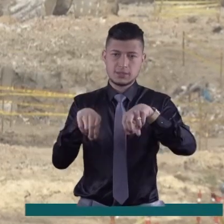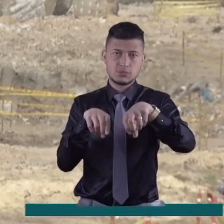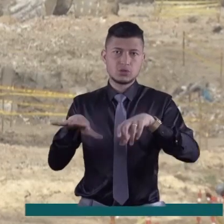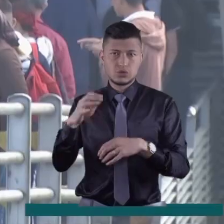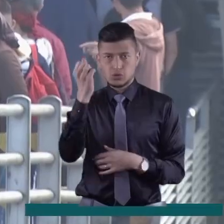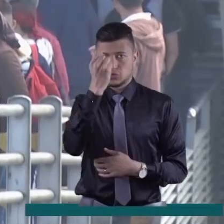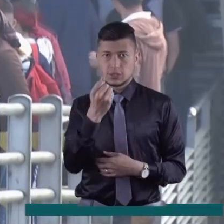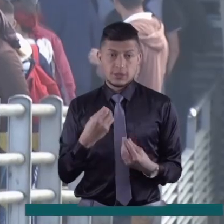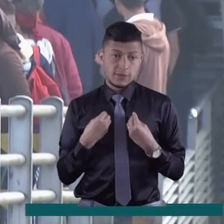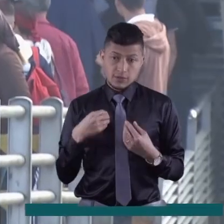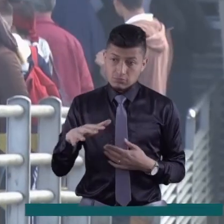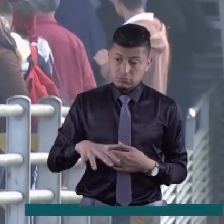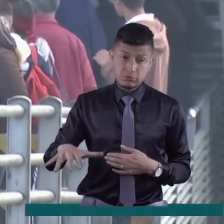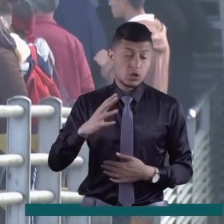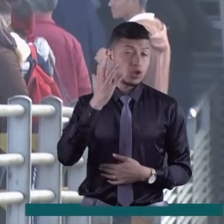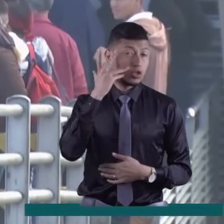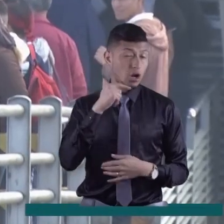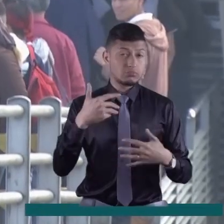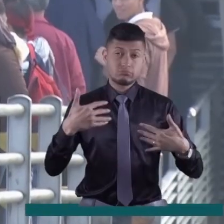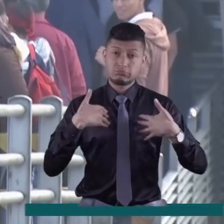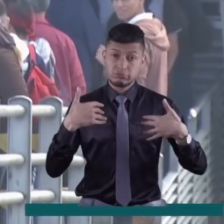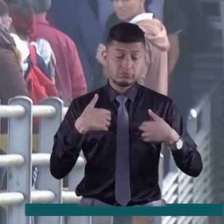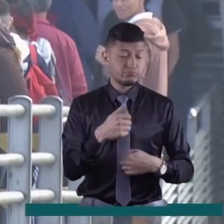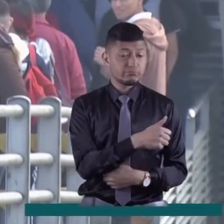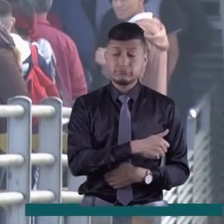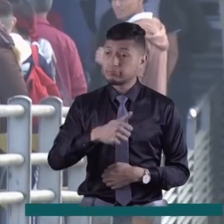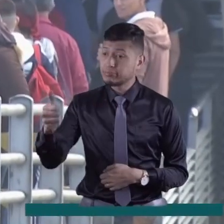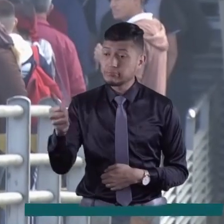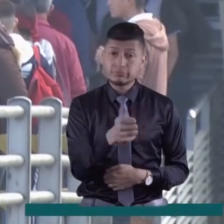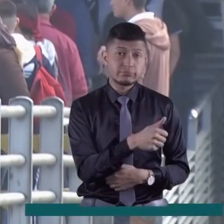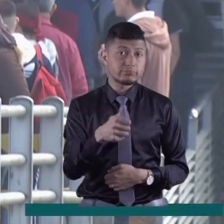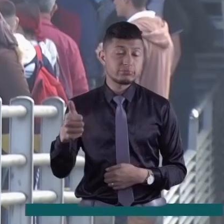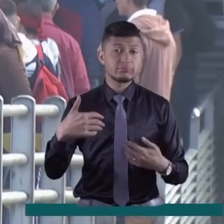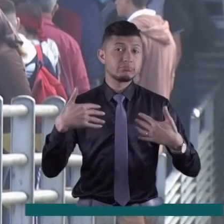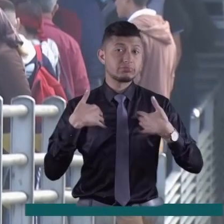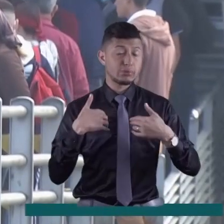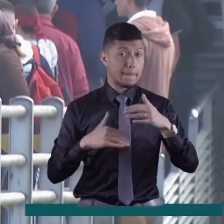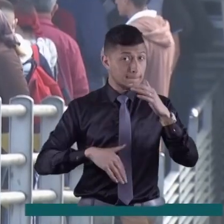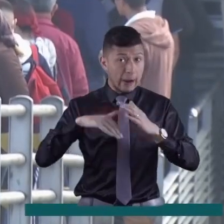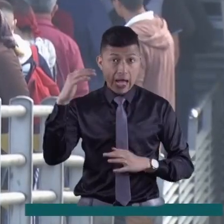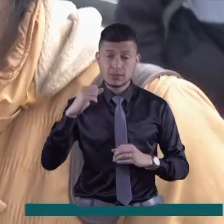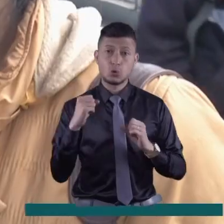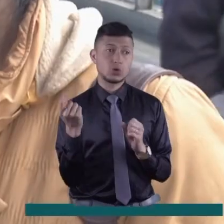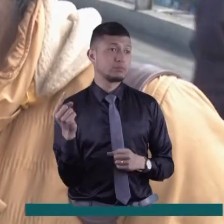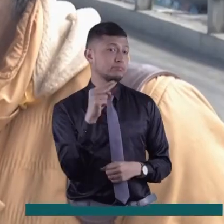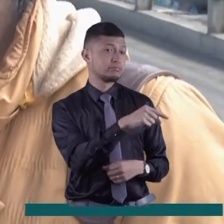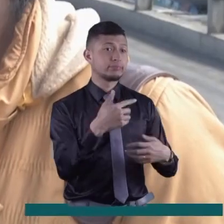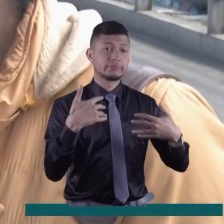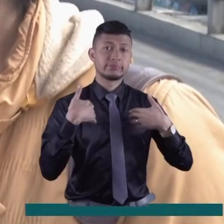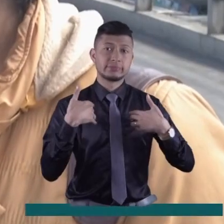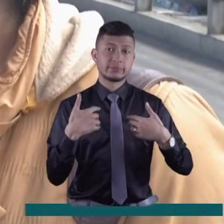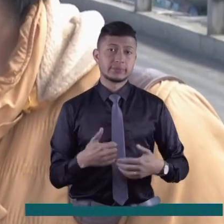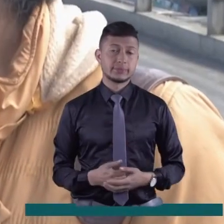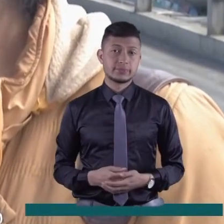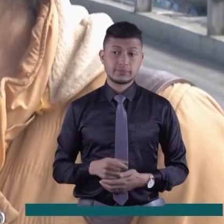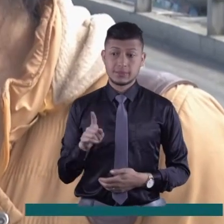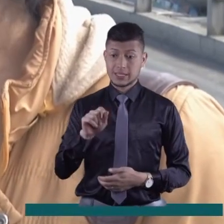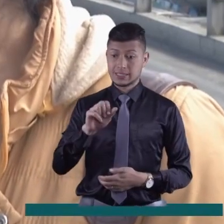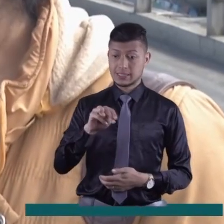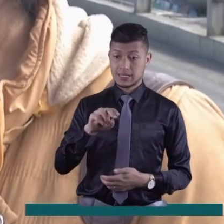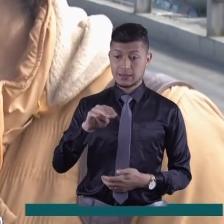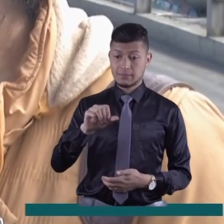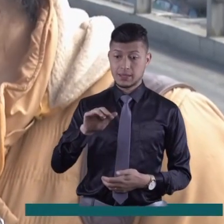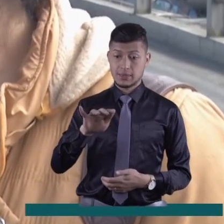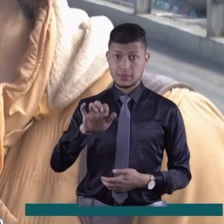de Soacha, que a diario padecen en cualquier desplazamiento y en especial hacia Bogotá. San Mateo hacia allá sí, si lo